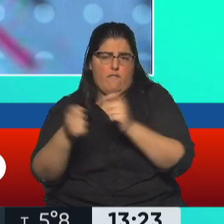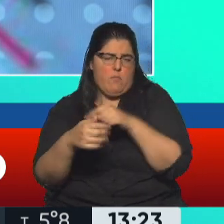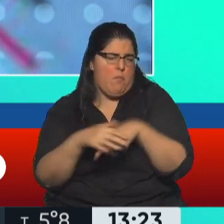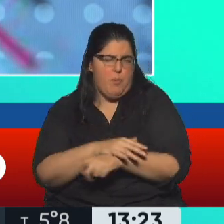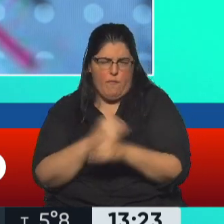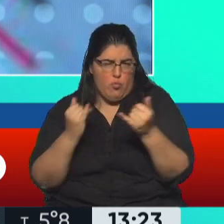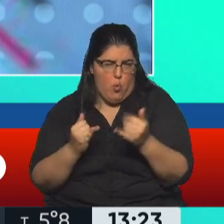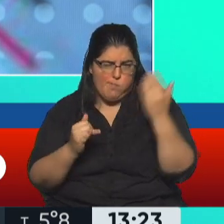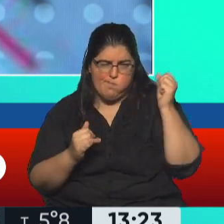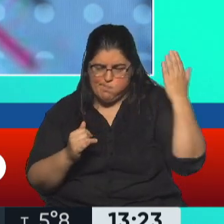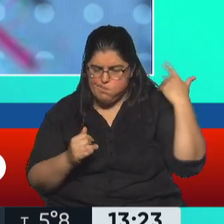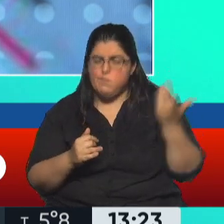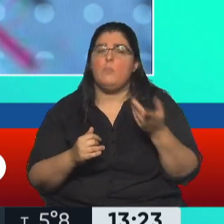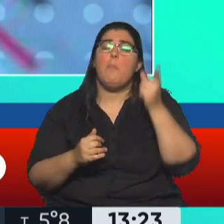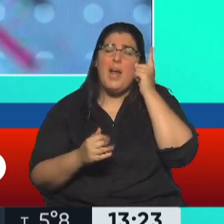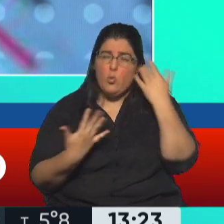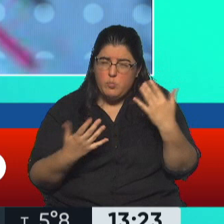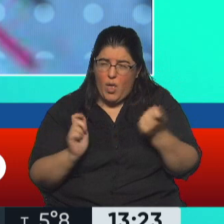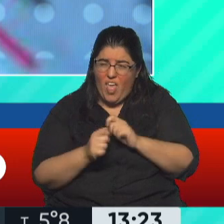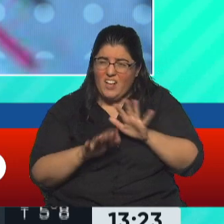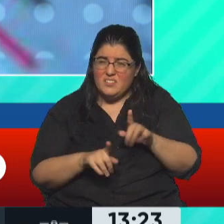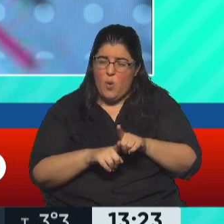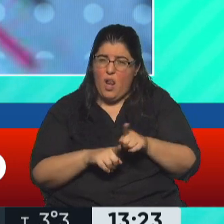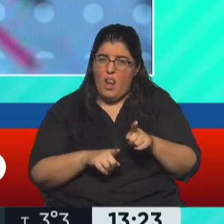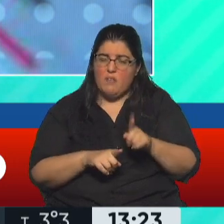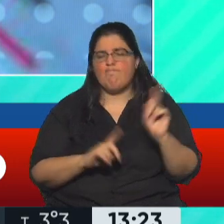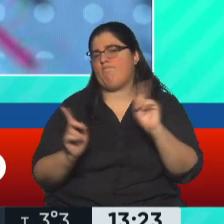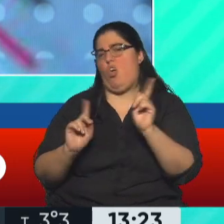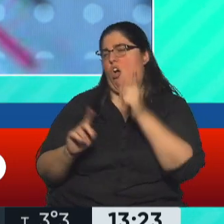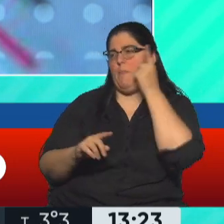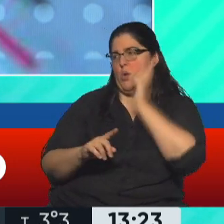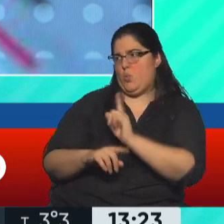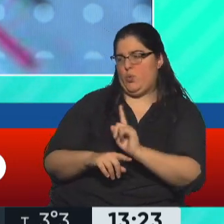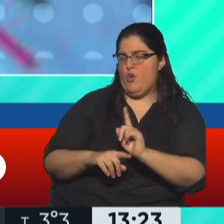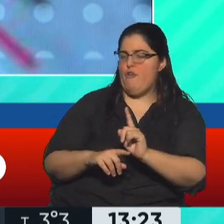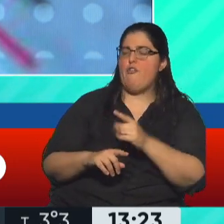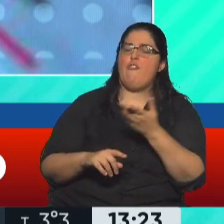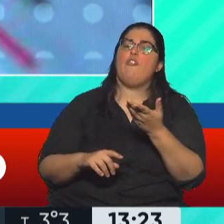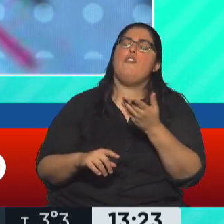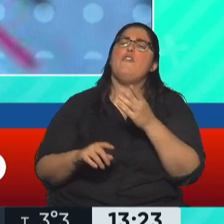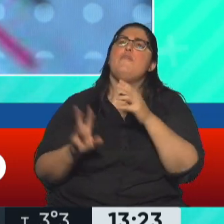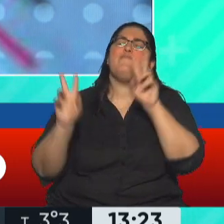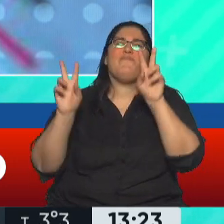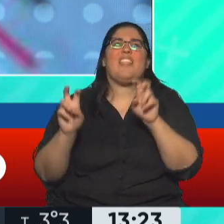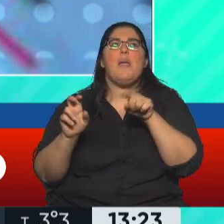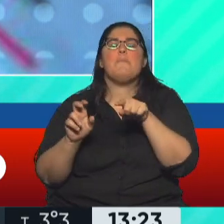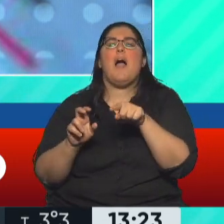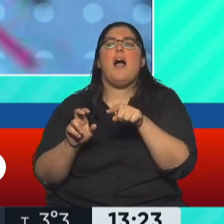profundos. ¿Esto es posible en Perú? No lo es, y dejemos de lado